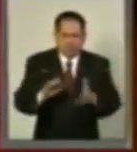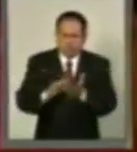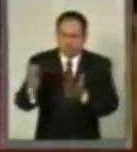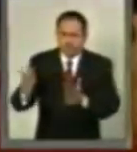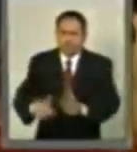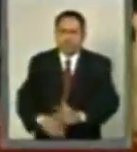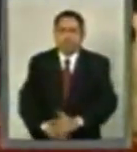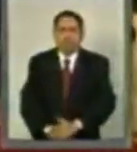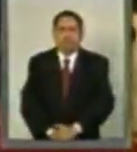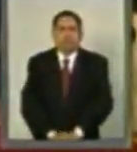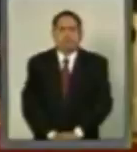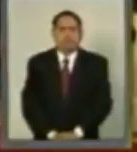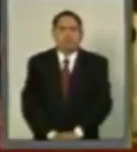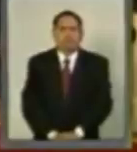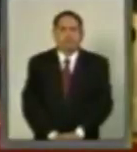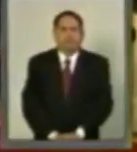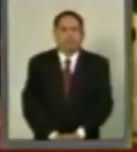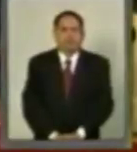gracias.